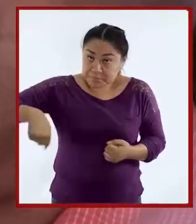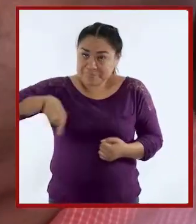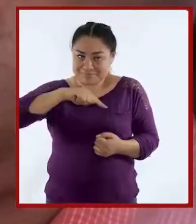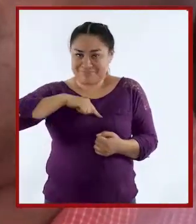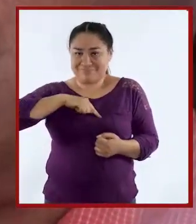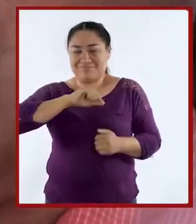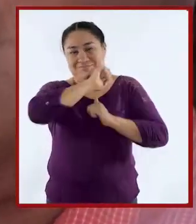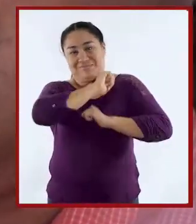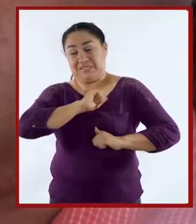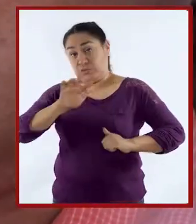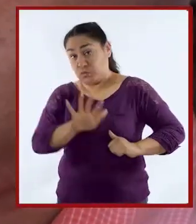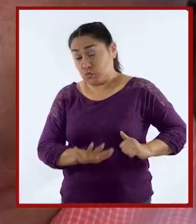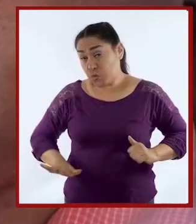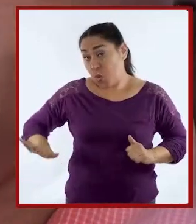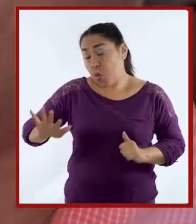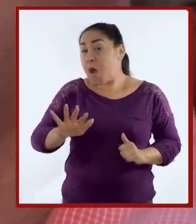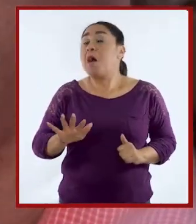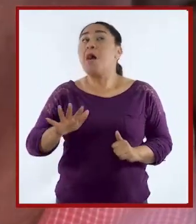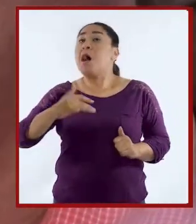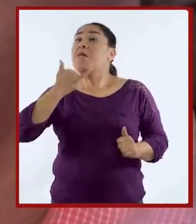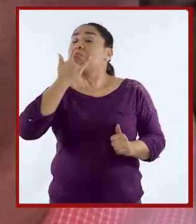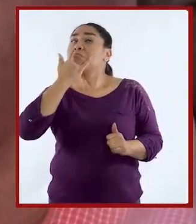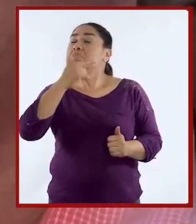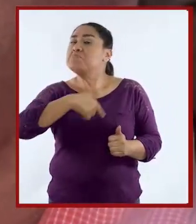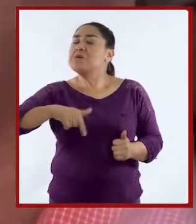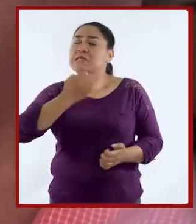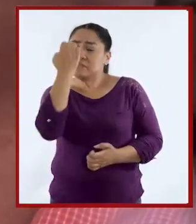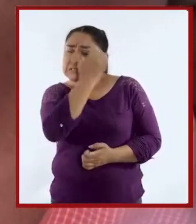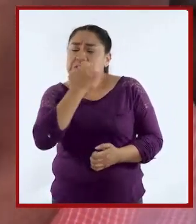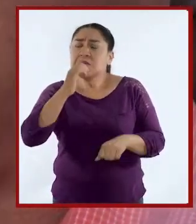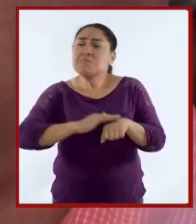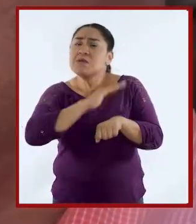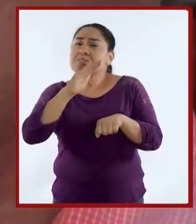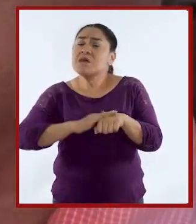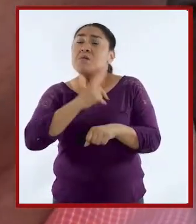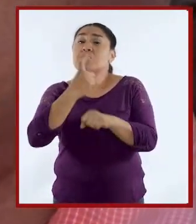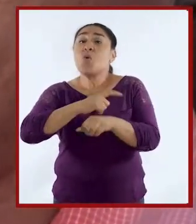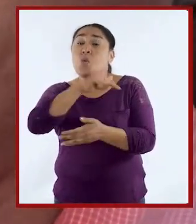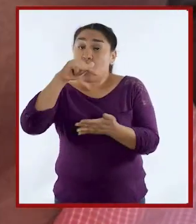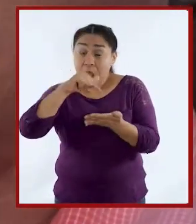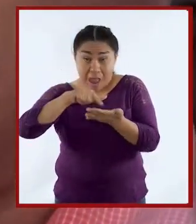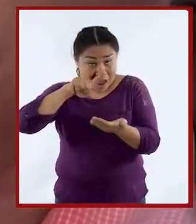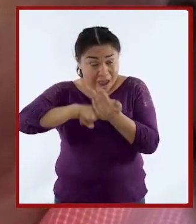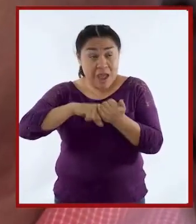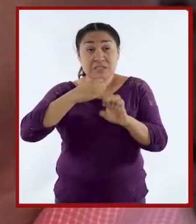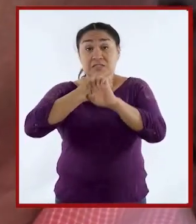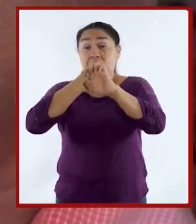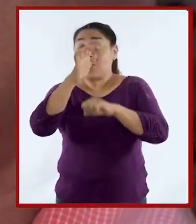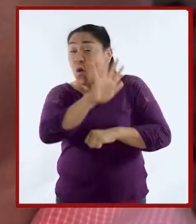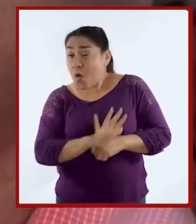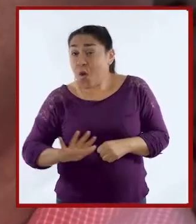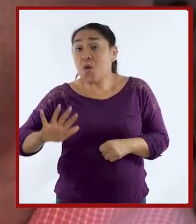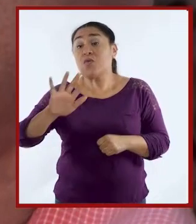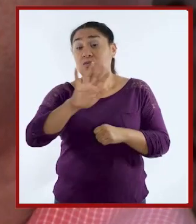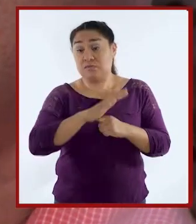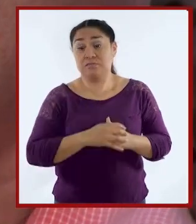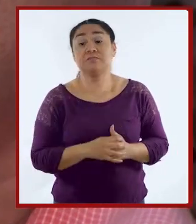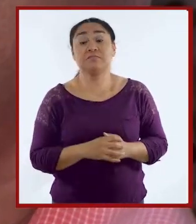Nosotros como zona hemos figurado en los primeros lugares aún a nivel estado.